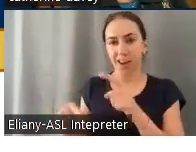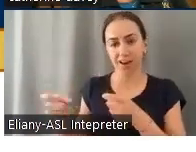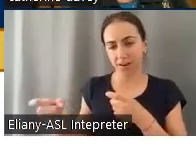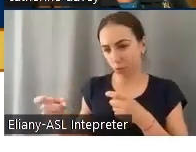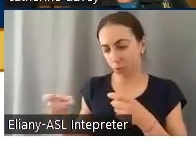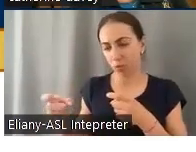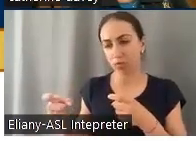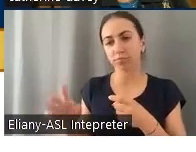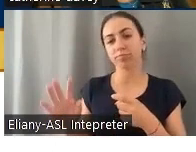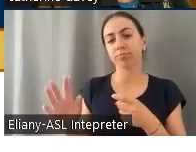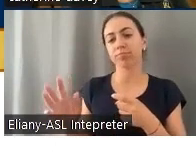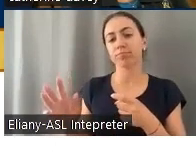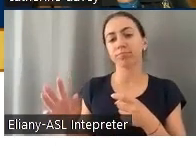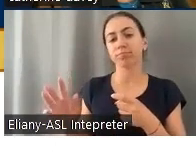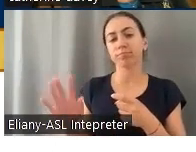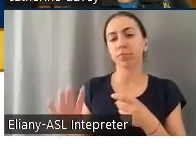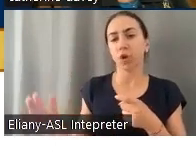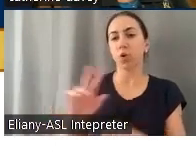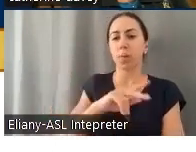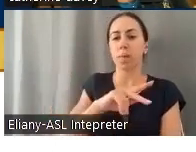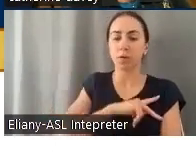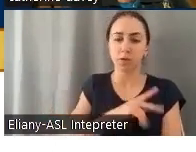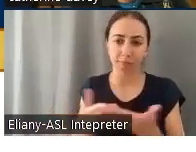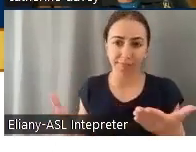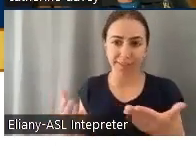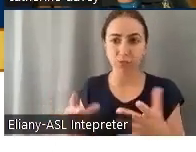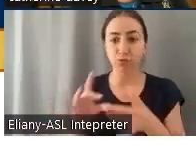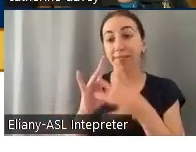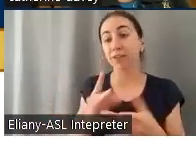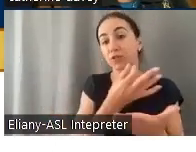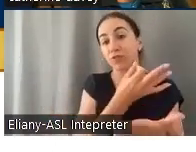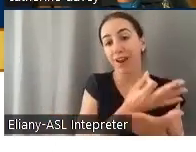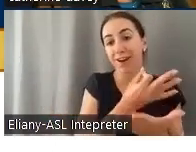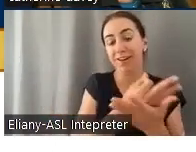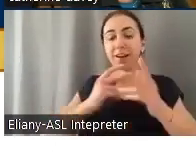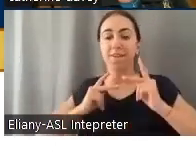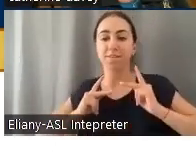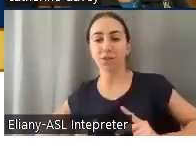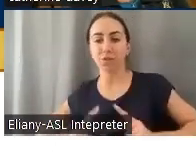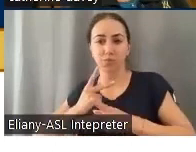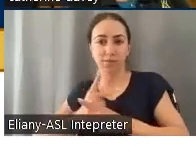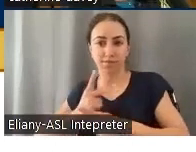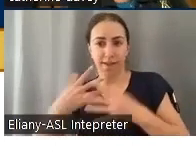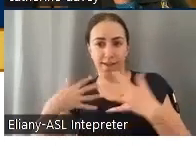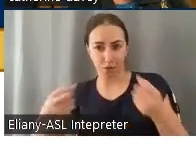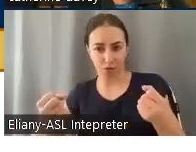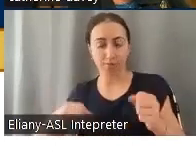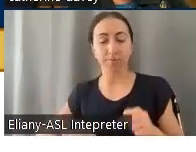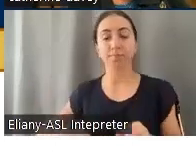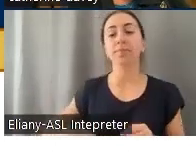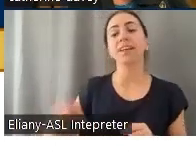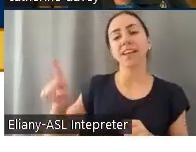antes de 18 años, que ella no puede arreglar sus temas personales con respecto a